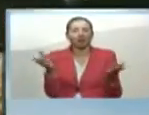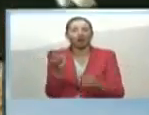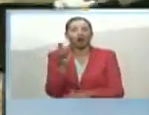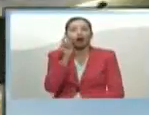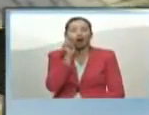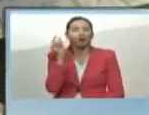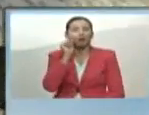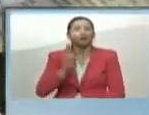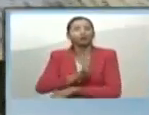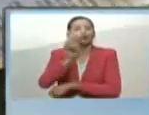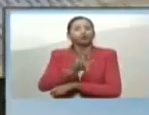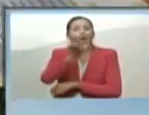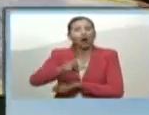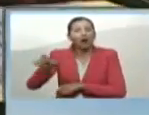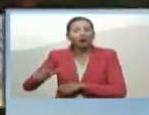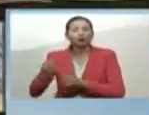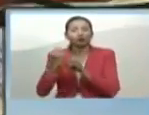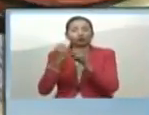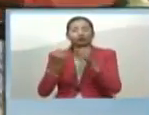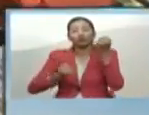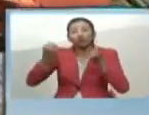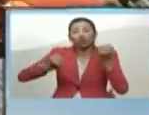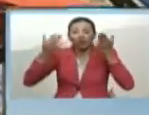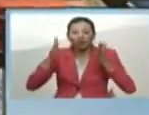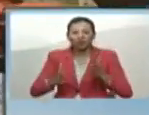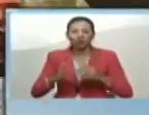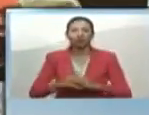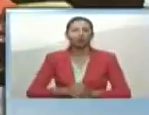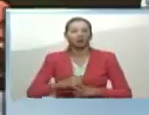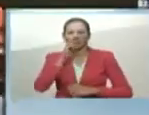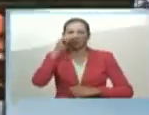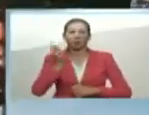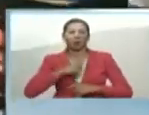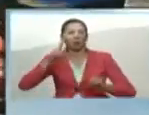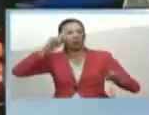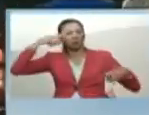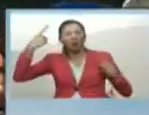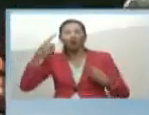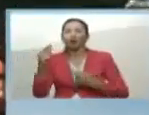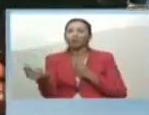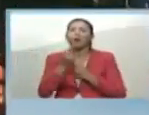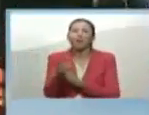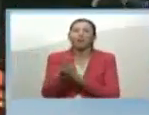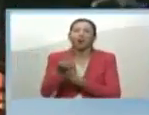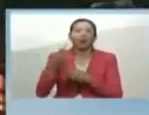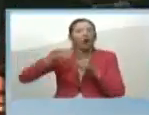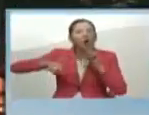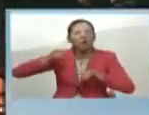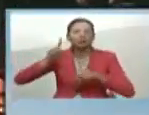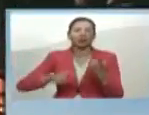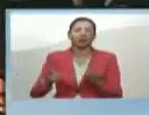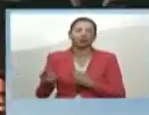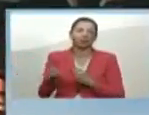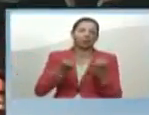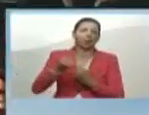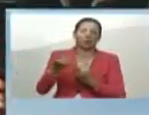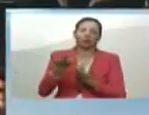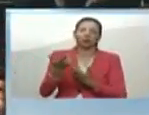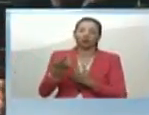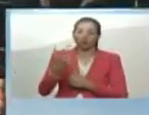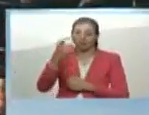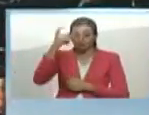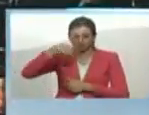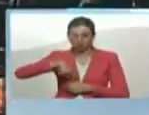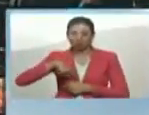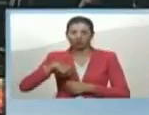Perdón los transportistas nos maltratan y nos vejan nos insultan no tanto a las personas cuando tiene la discapacidad